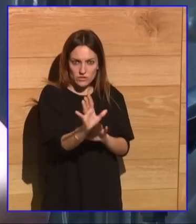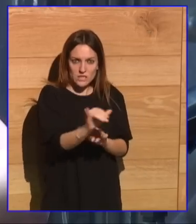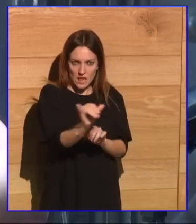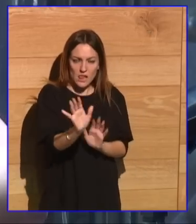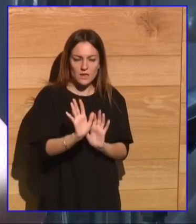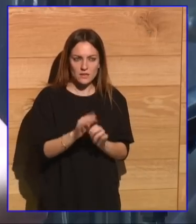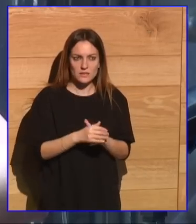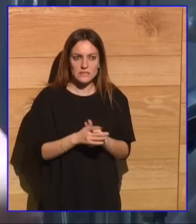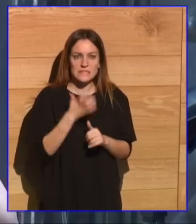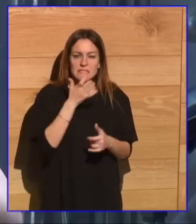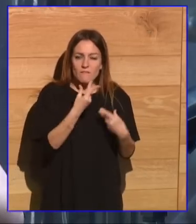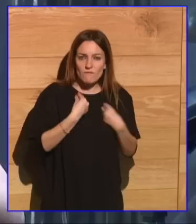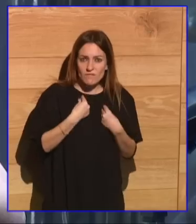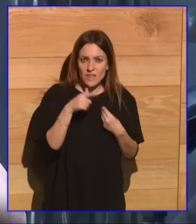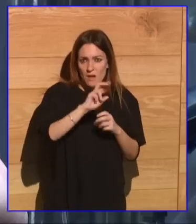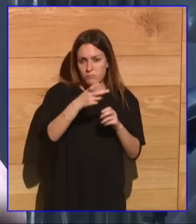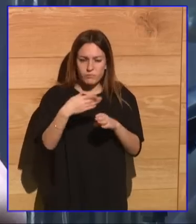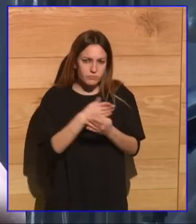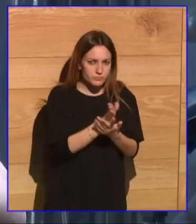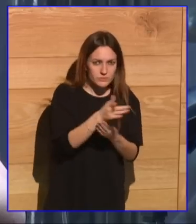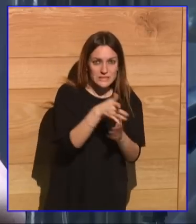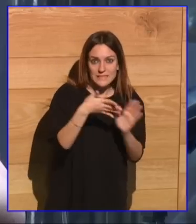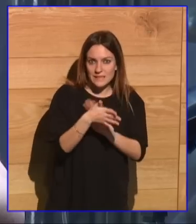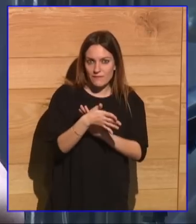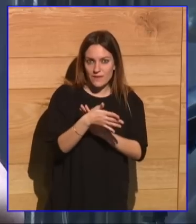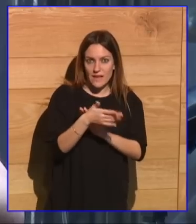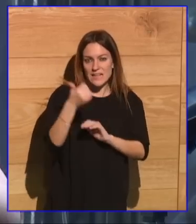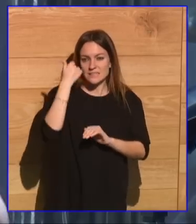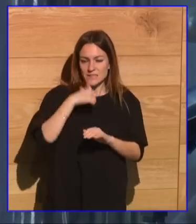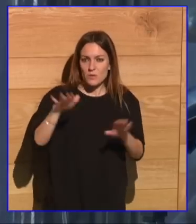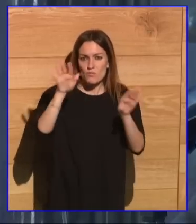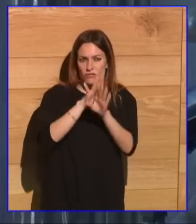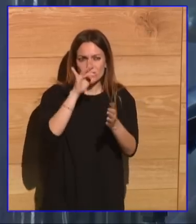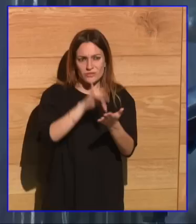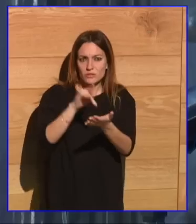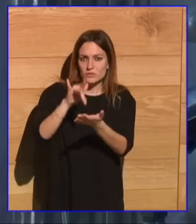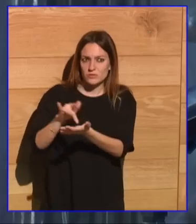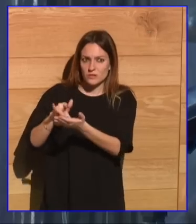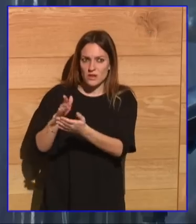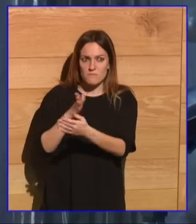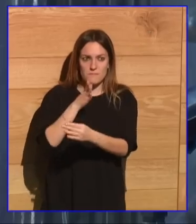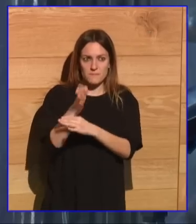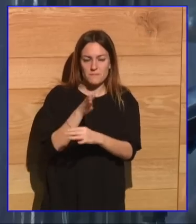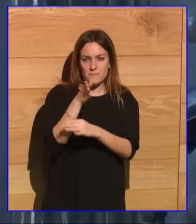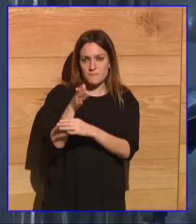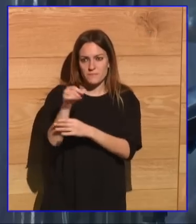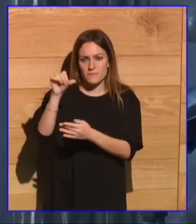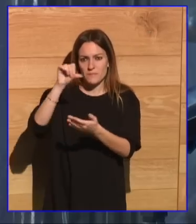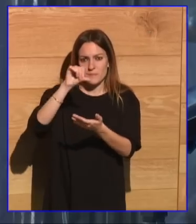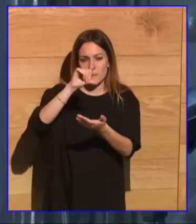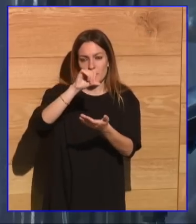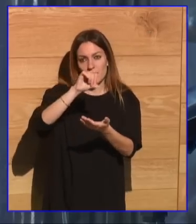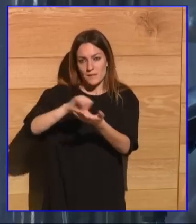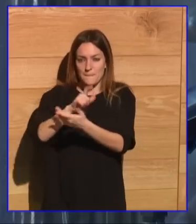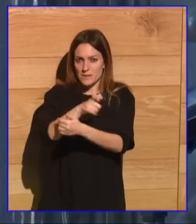si la vida no lo hubiera llevado por determinado sitio, él estaría pasando los sábados por la noche yendo a buscar a ciudadanos de raza negra